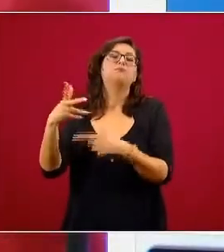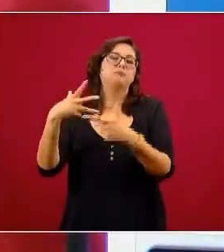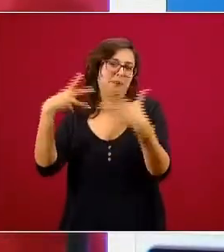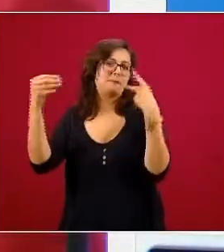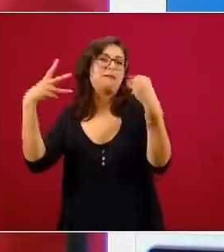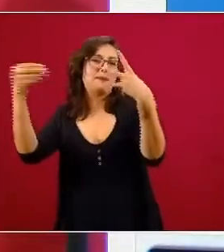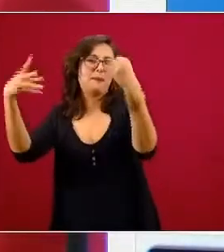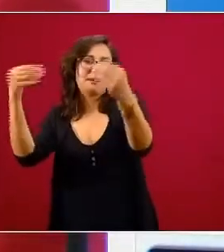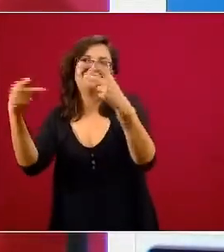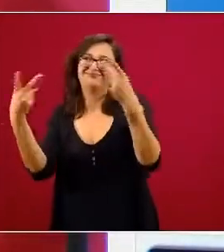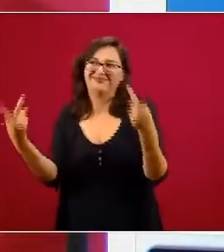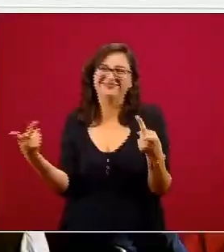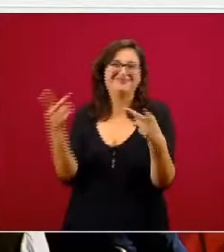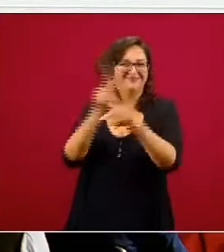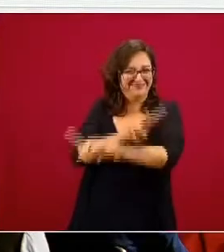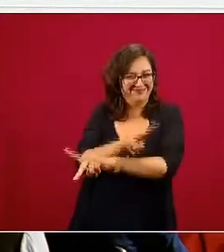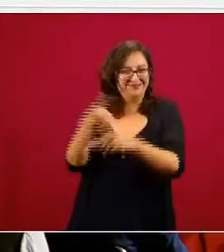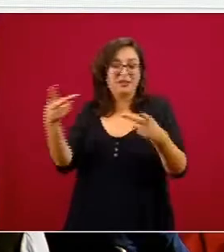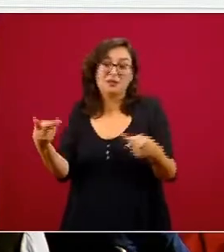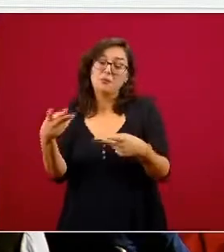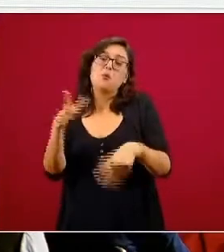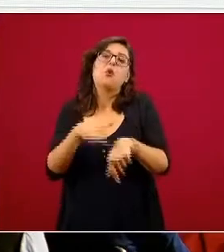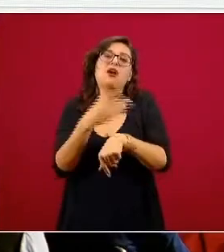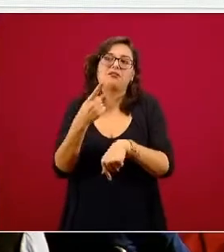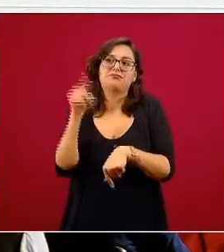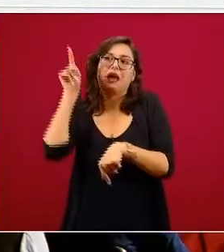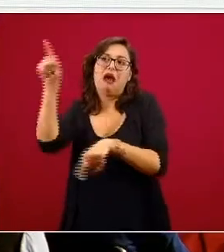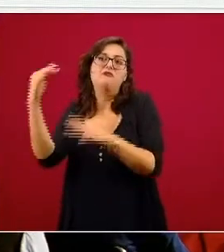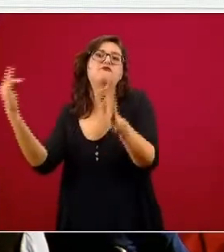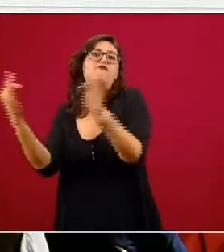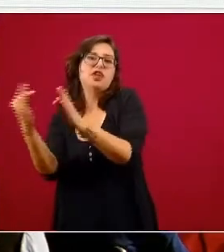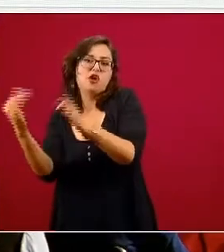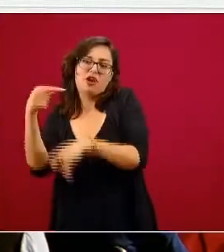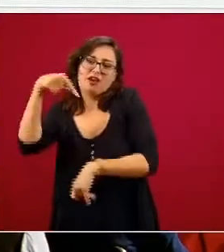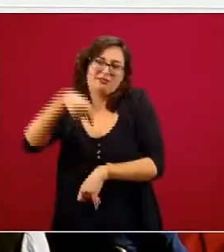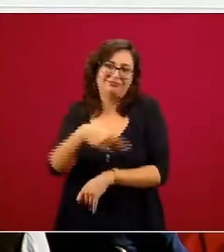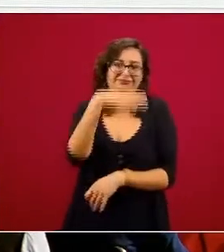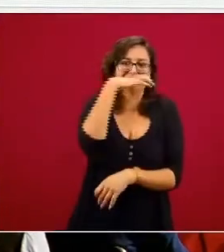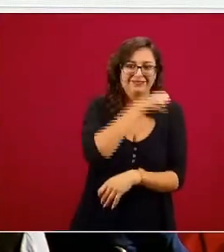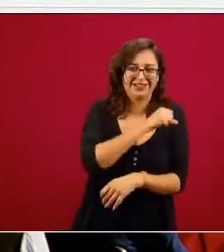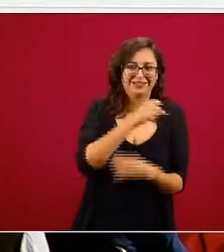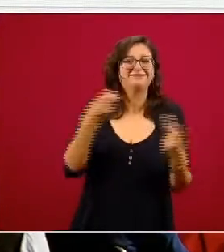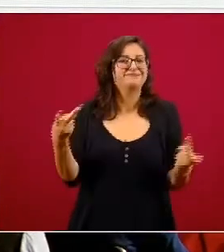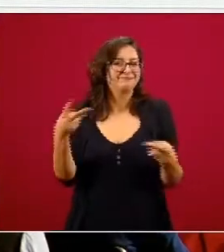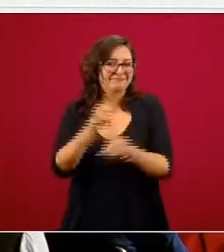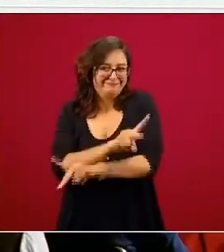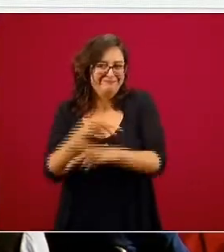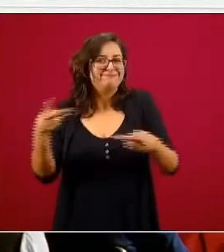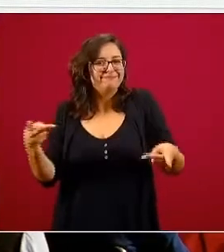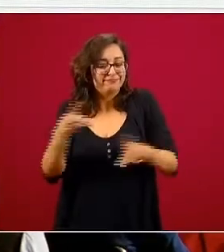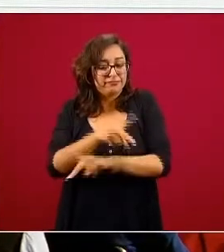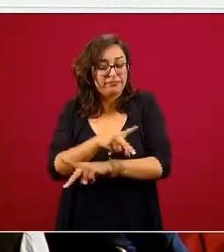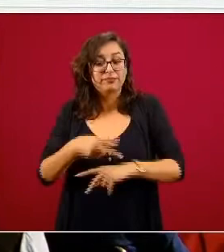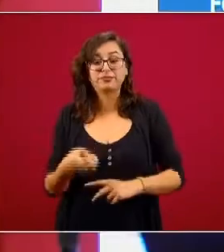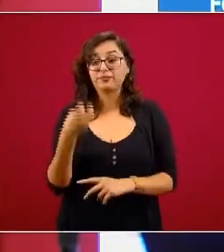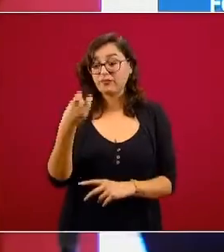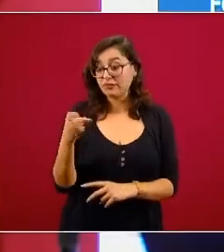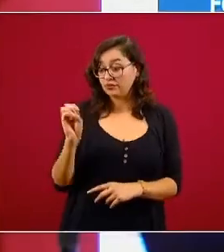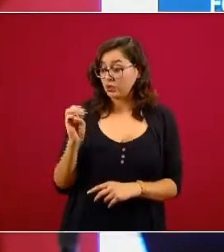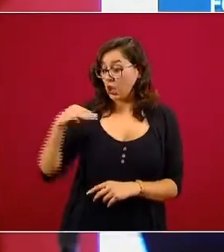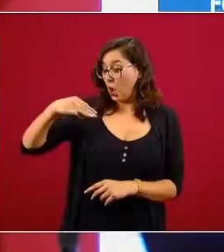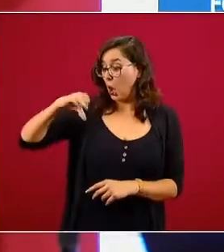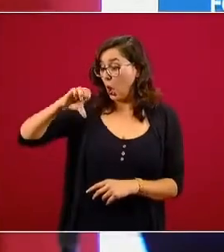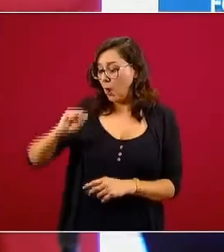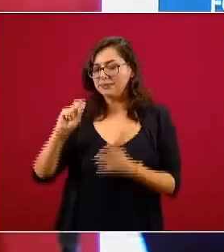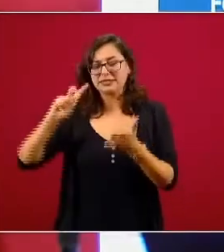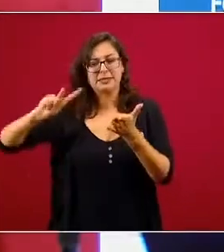caso según el hemisferio. La OMS, por lo tanto, hace estas consultas